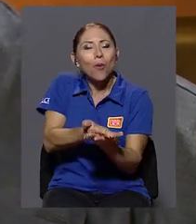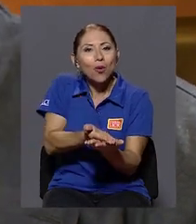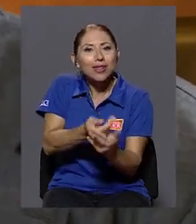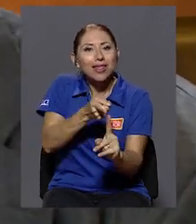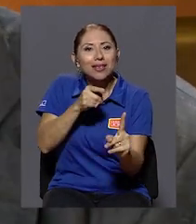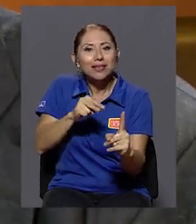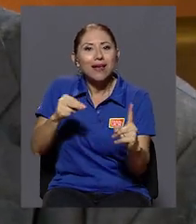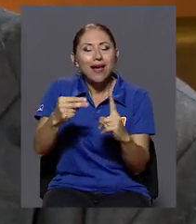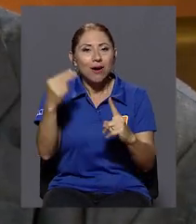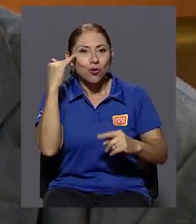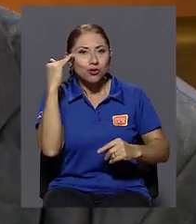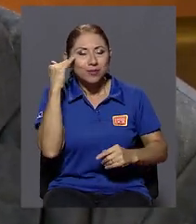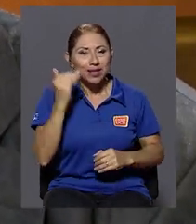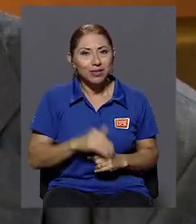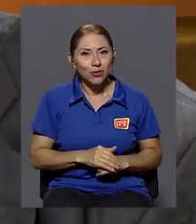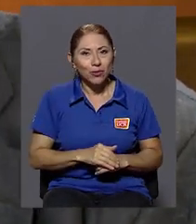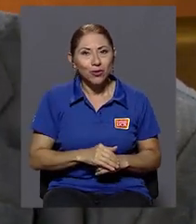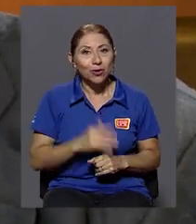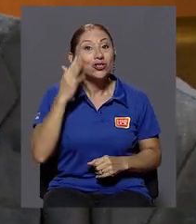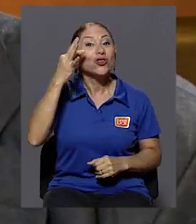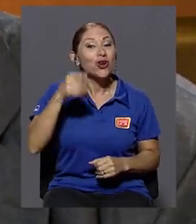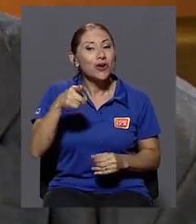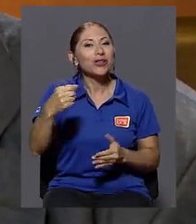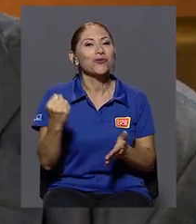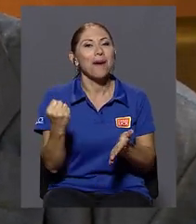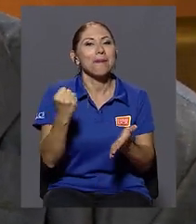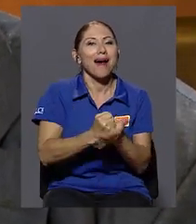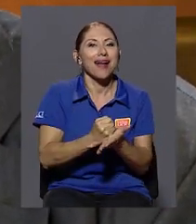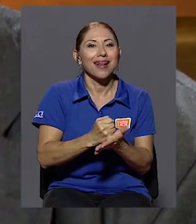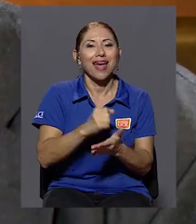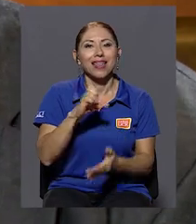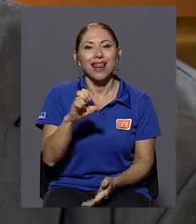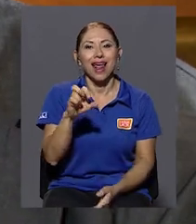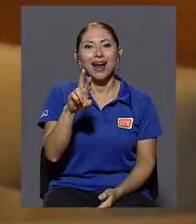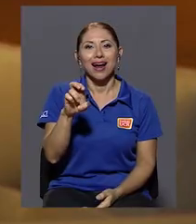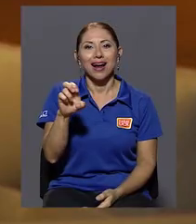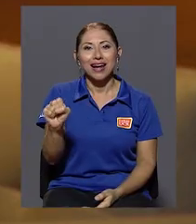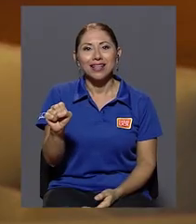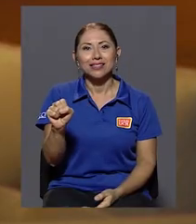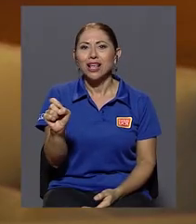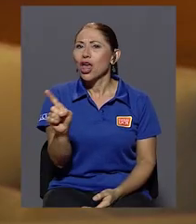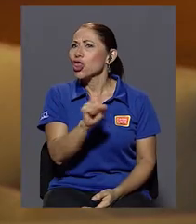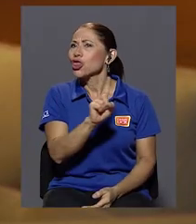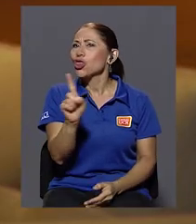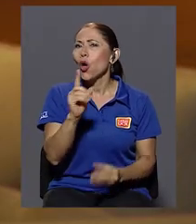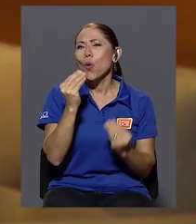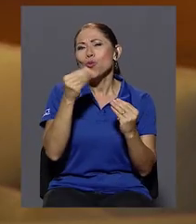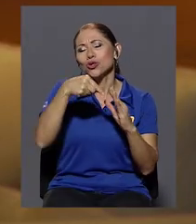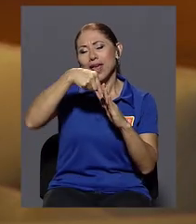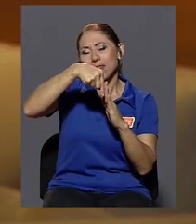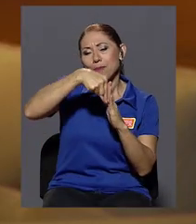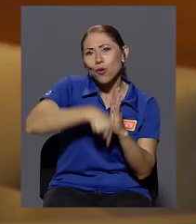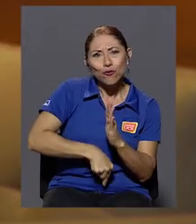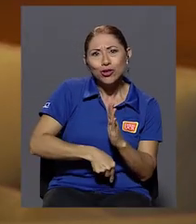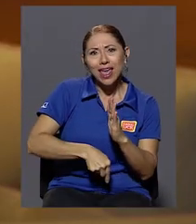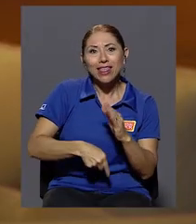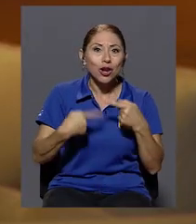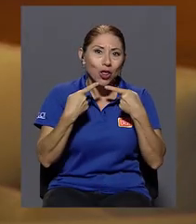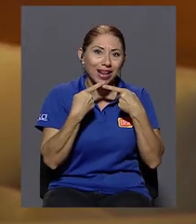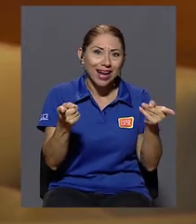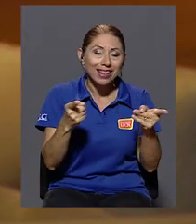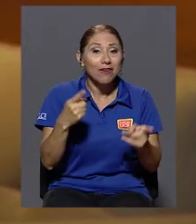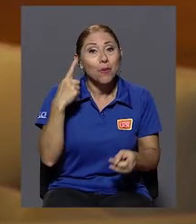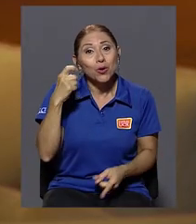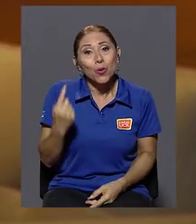Yo creo que esa ha sido una marca clara de la CRES. No ha tenido mucha profundidad en cuanto a lo